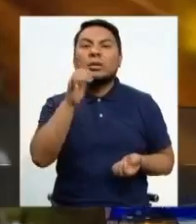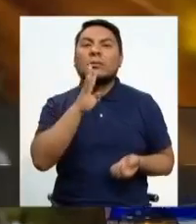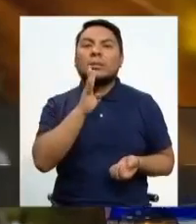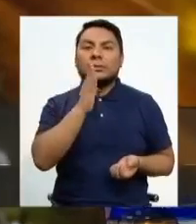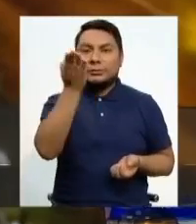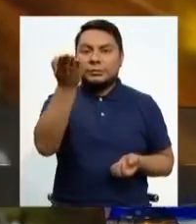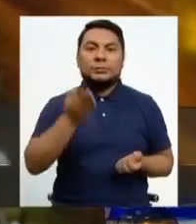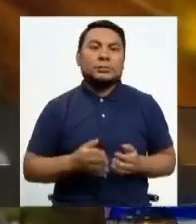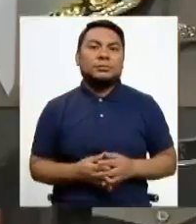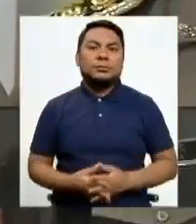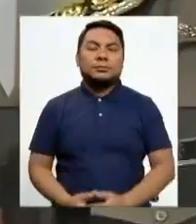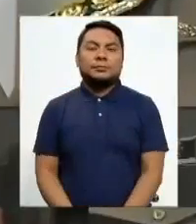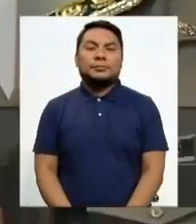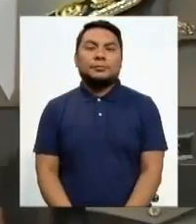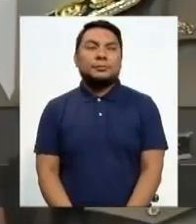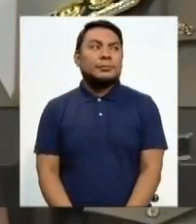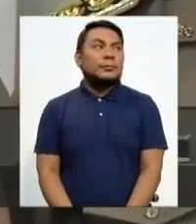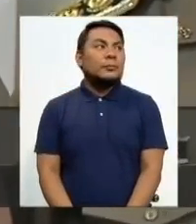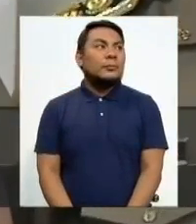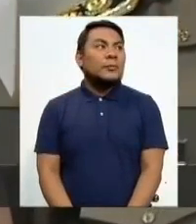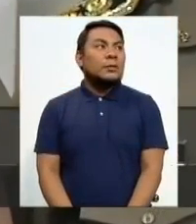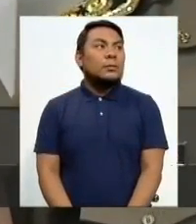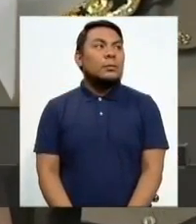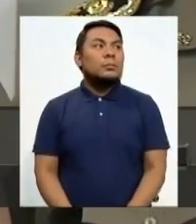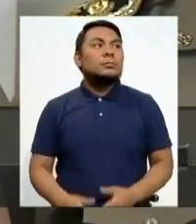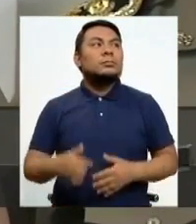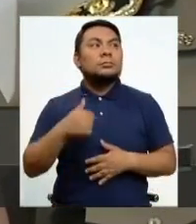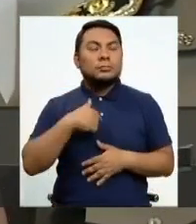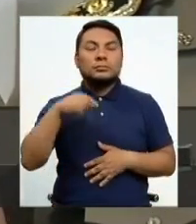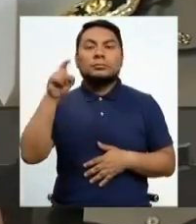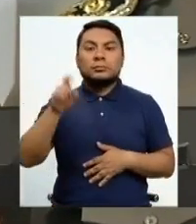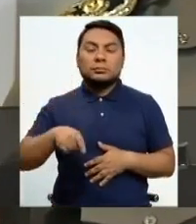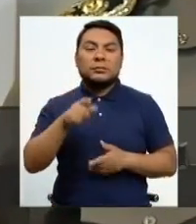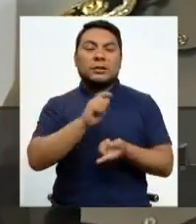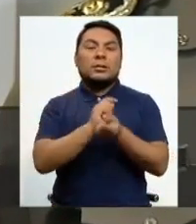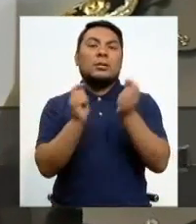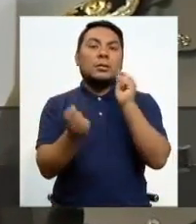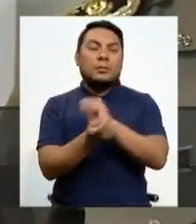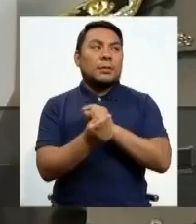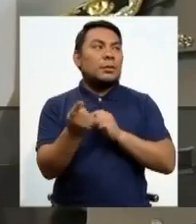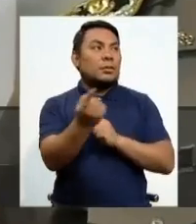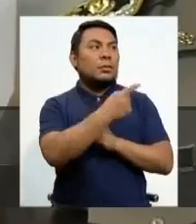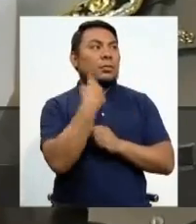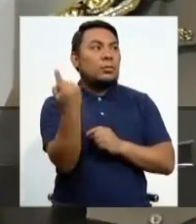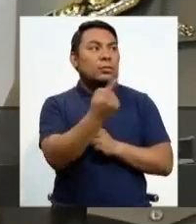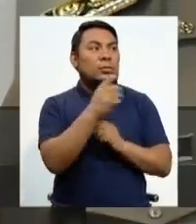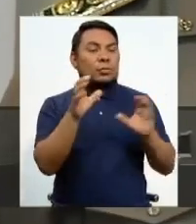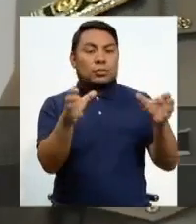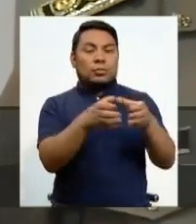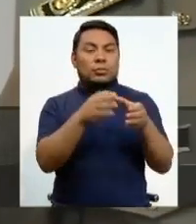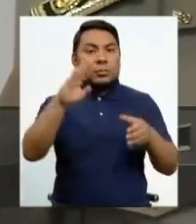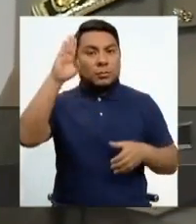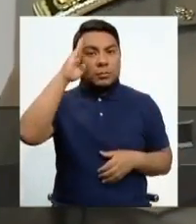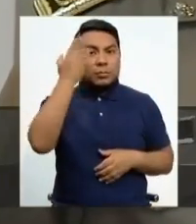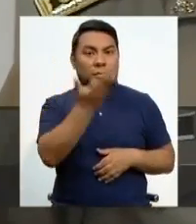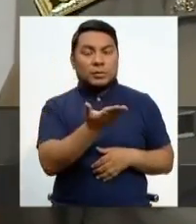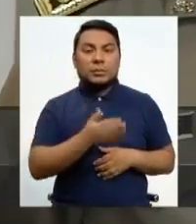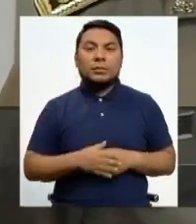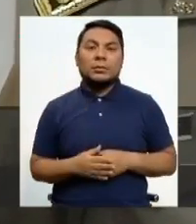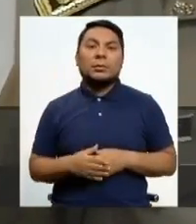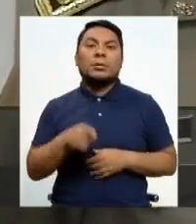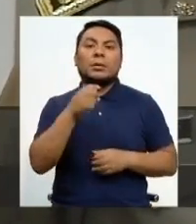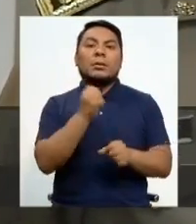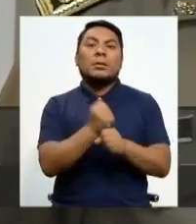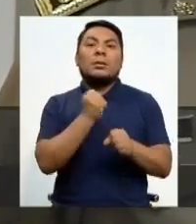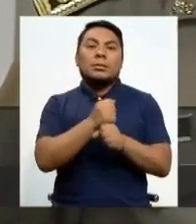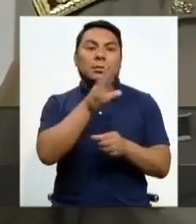declaraciones. De cambiar al 100% de los efectivos policiales que